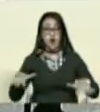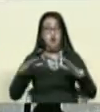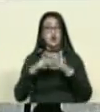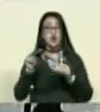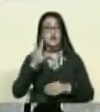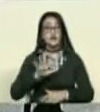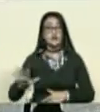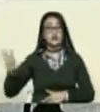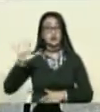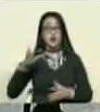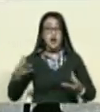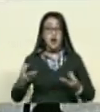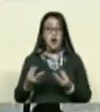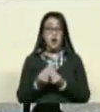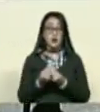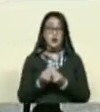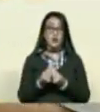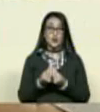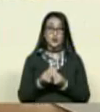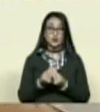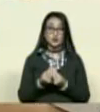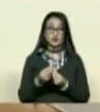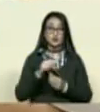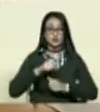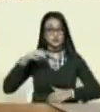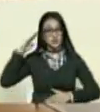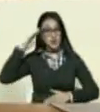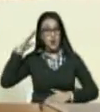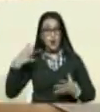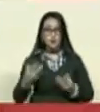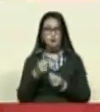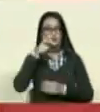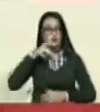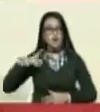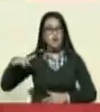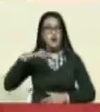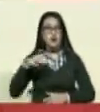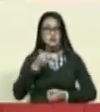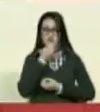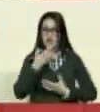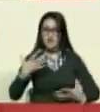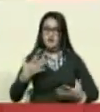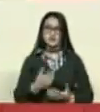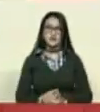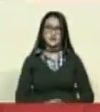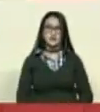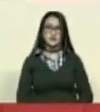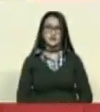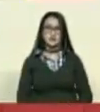país, junto a la Fuerza Armada, junto al pueblo. Es una belleza.